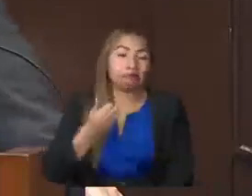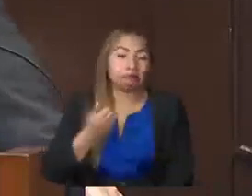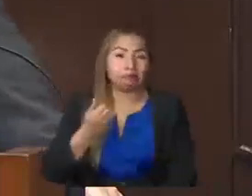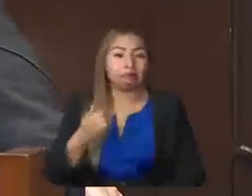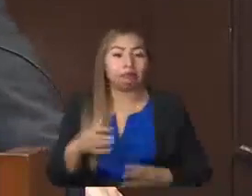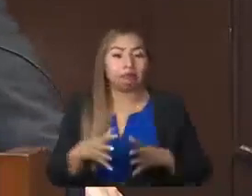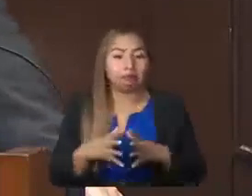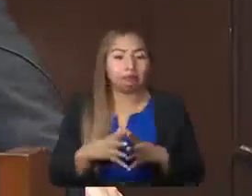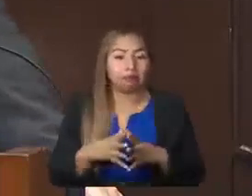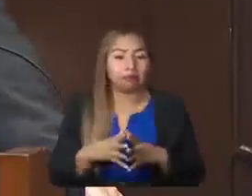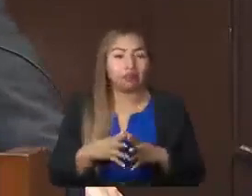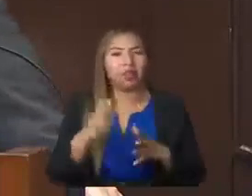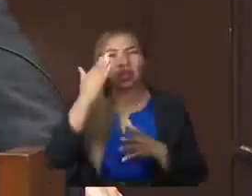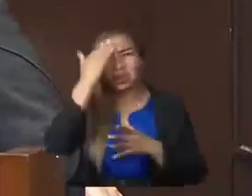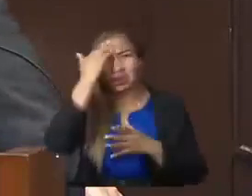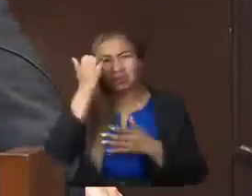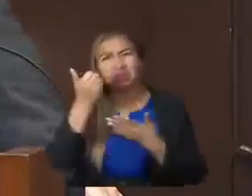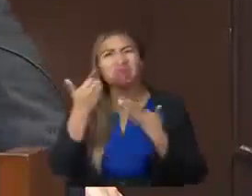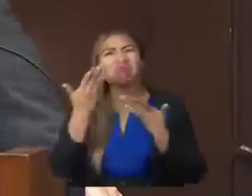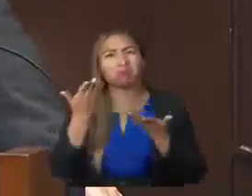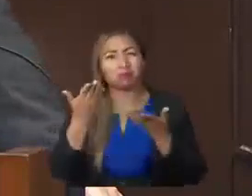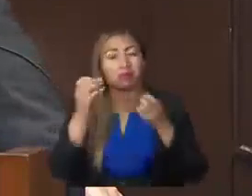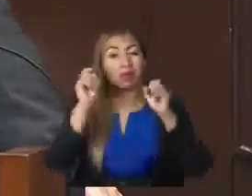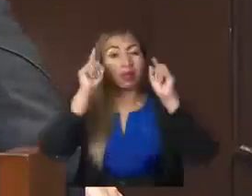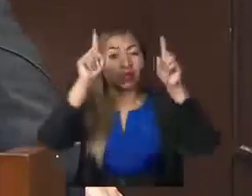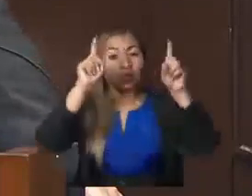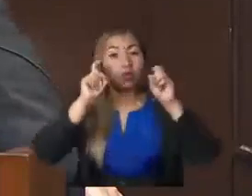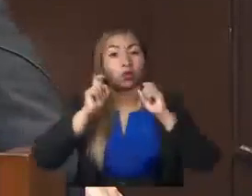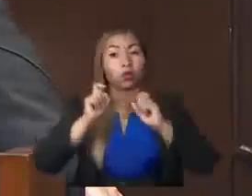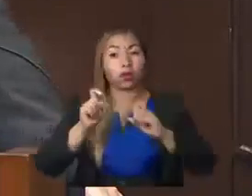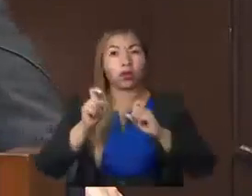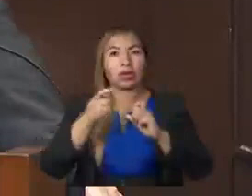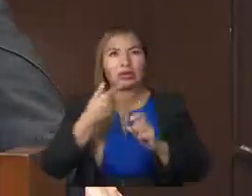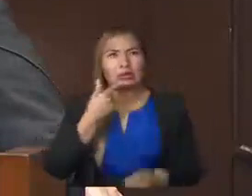por qué la educación está cuestionada por sus resultados,